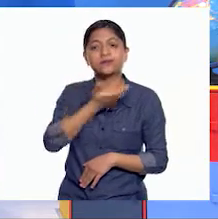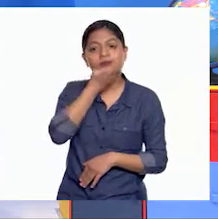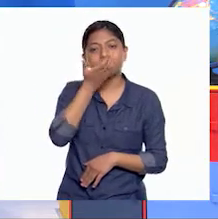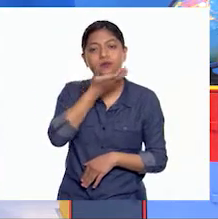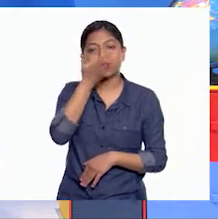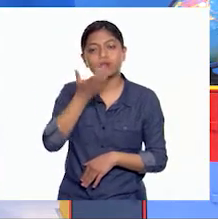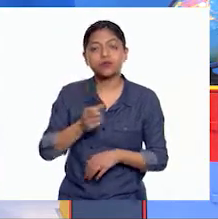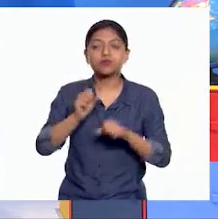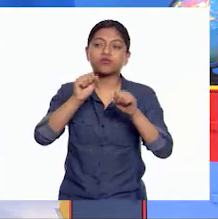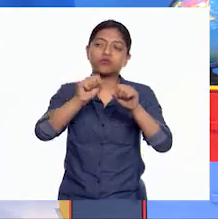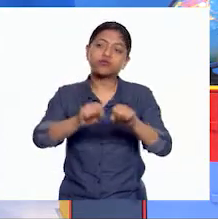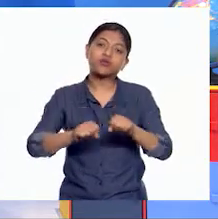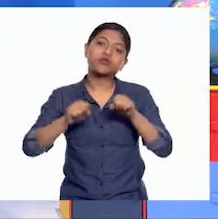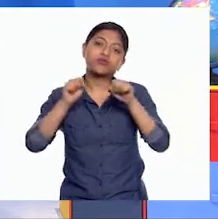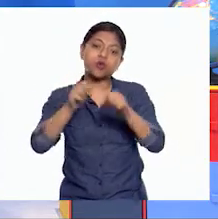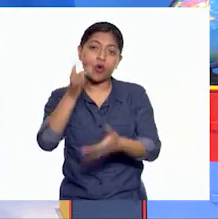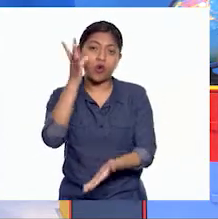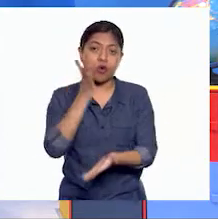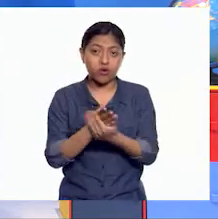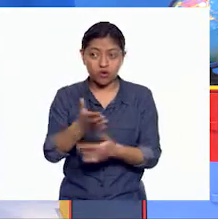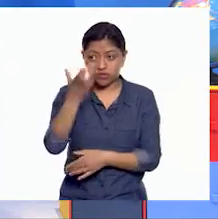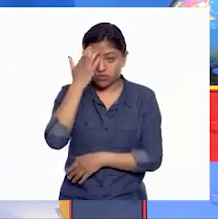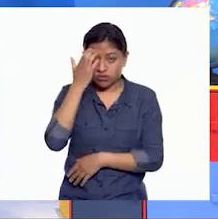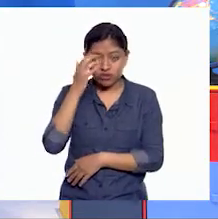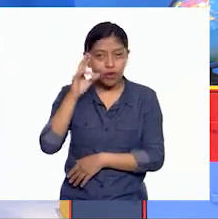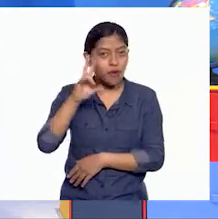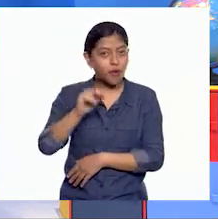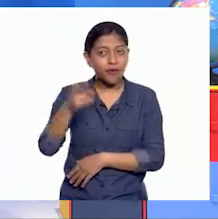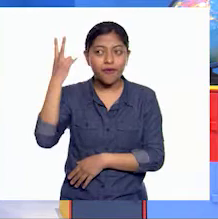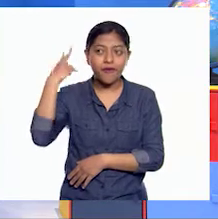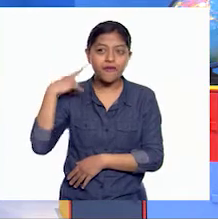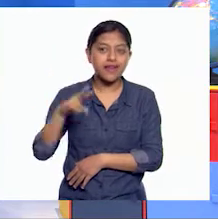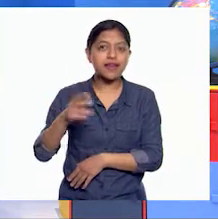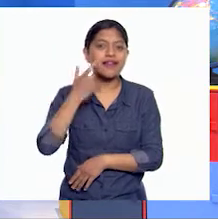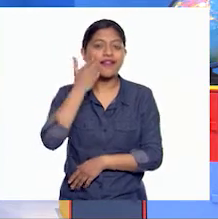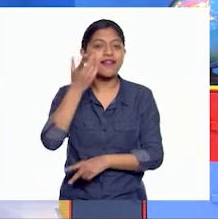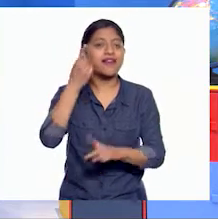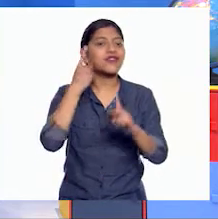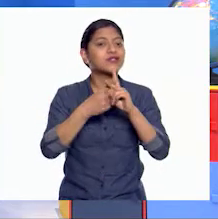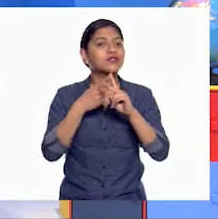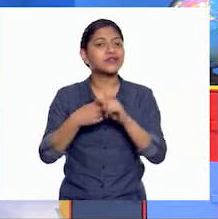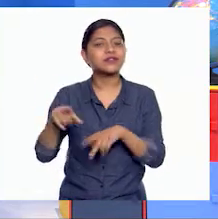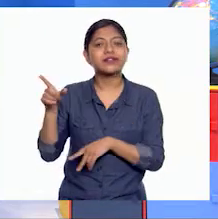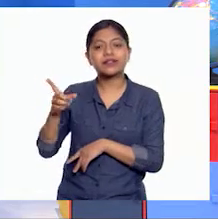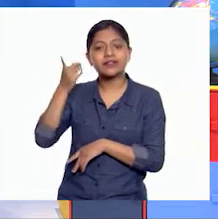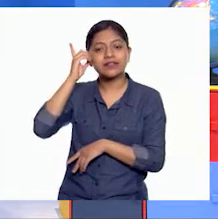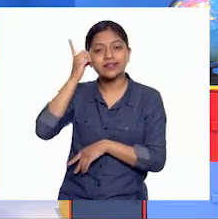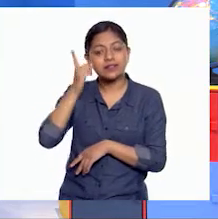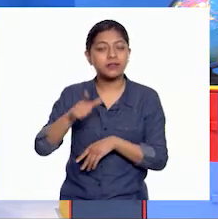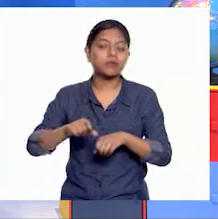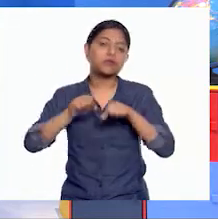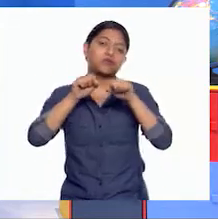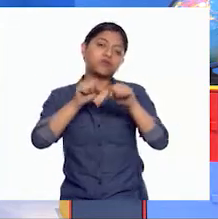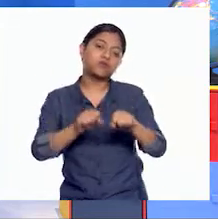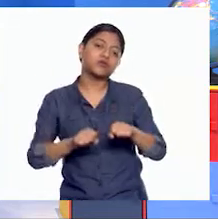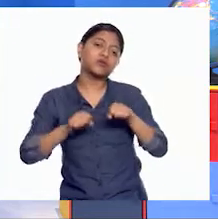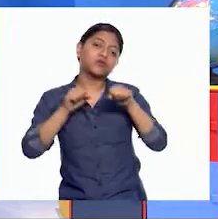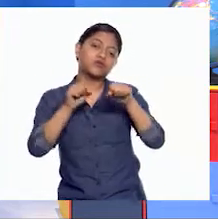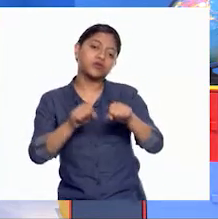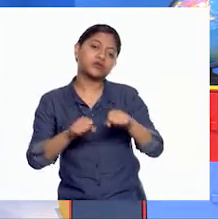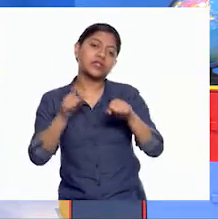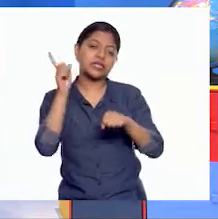mundo, pero más que conocer es contar el mundo, lo que había. Así que tenía su gran caballo. Y ese caballo, pues siempre se